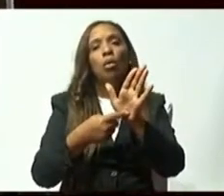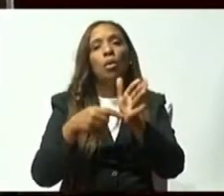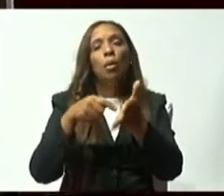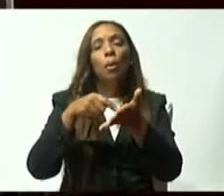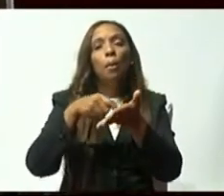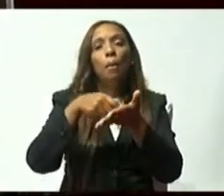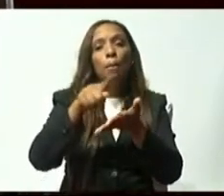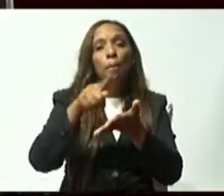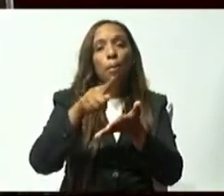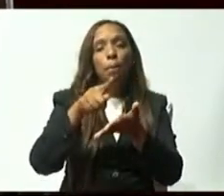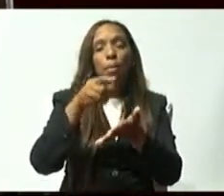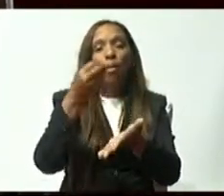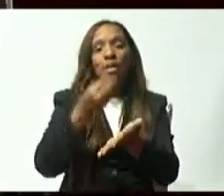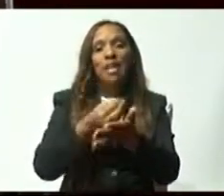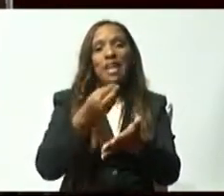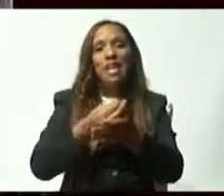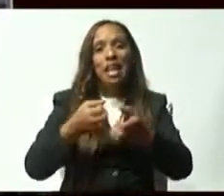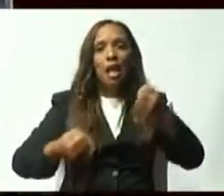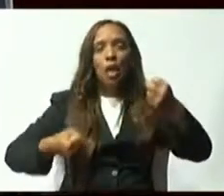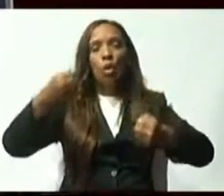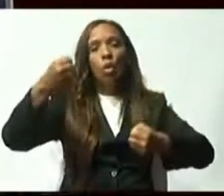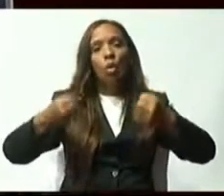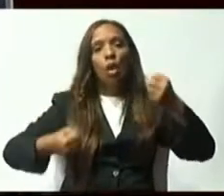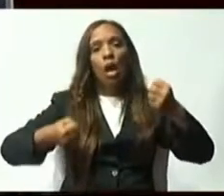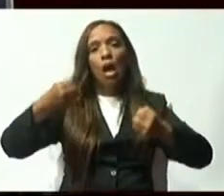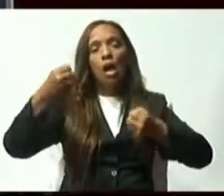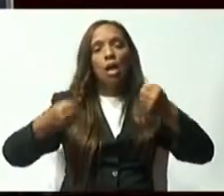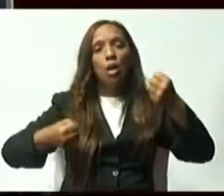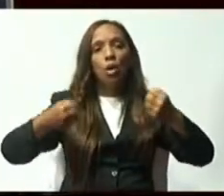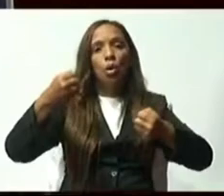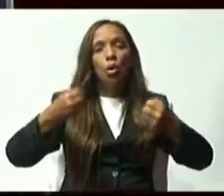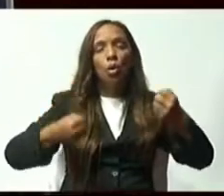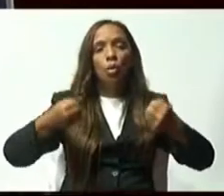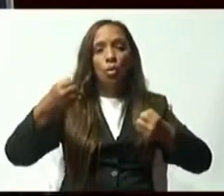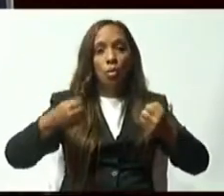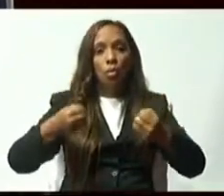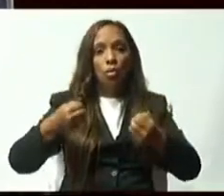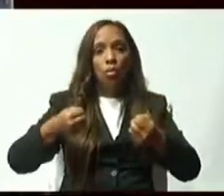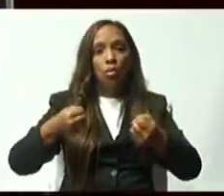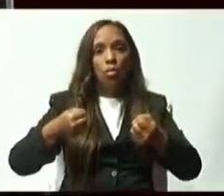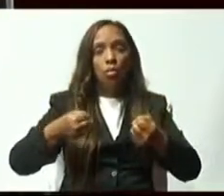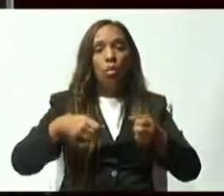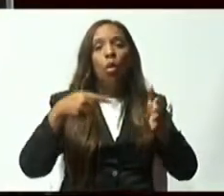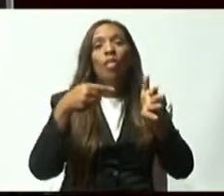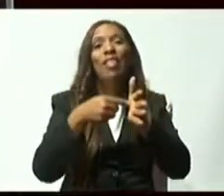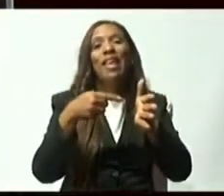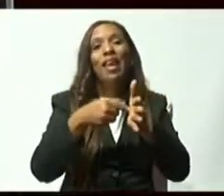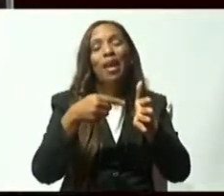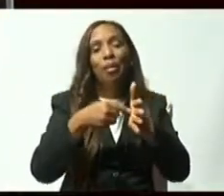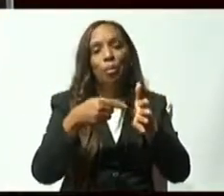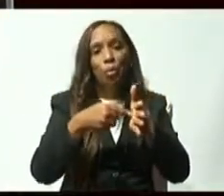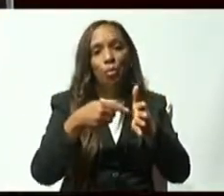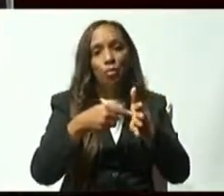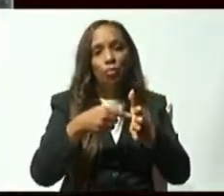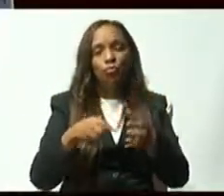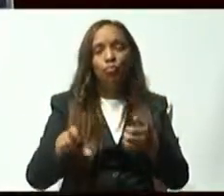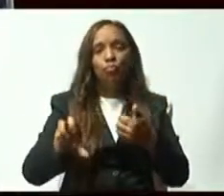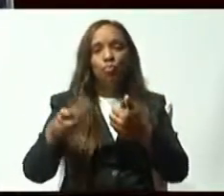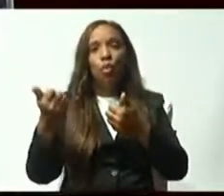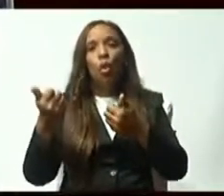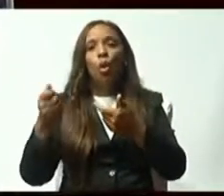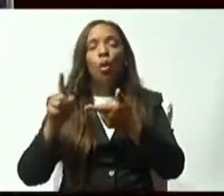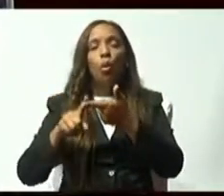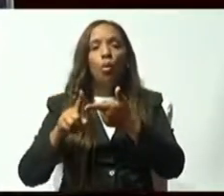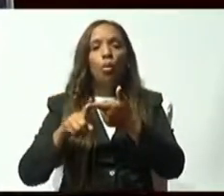Quiero seguir justificando. Cooperativa de Pedernales, ahí tengo una deuda también. Cooperativa del